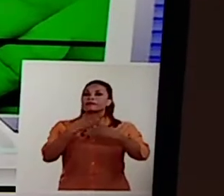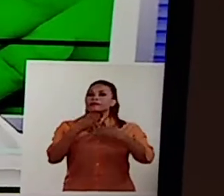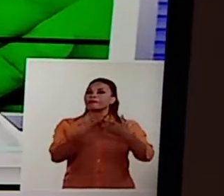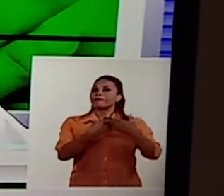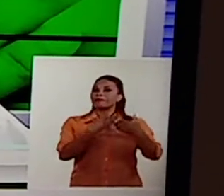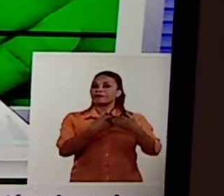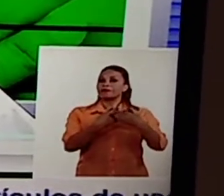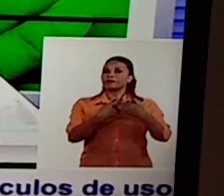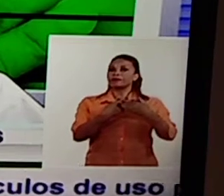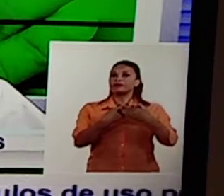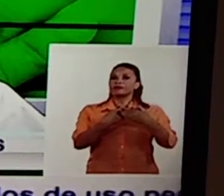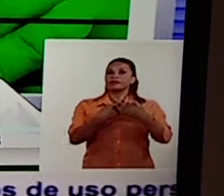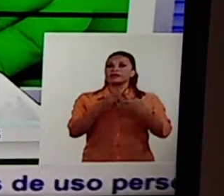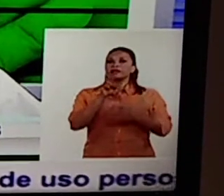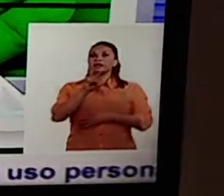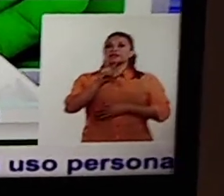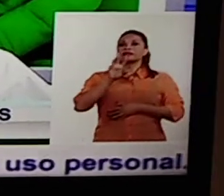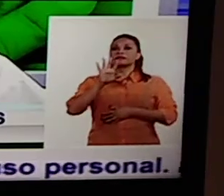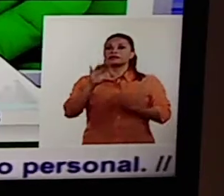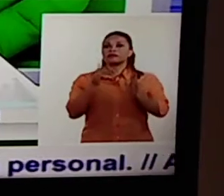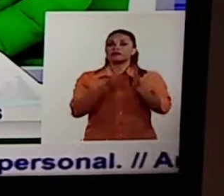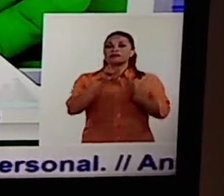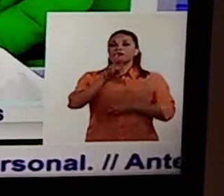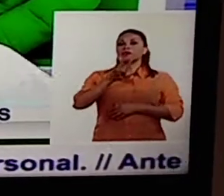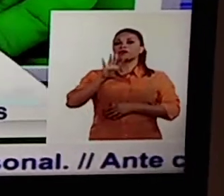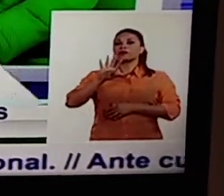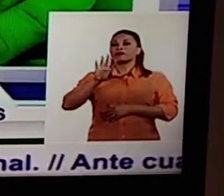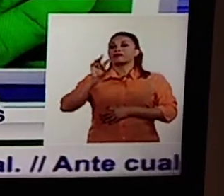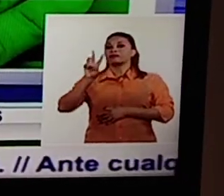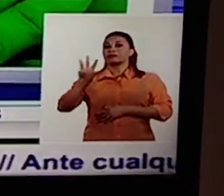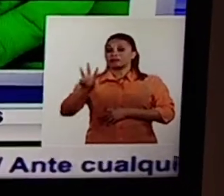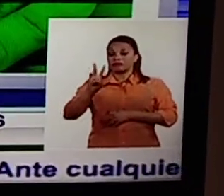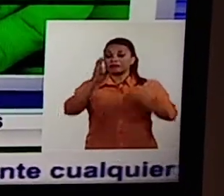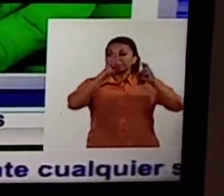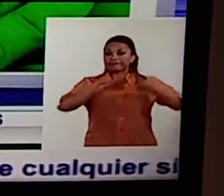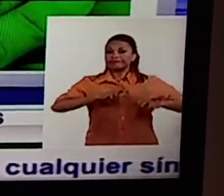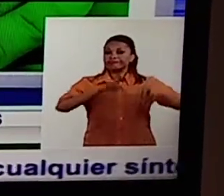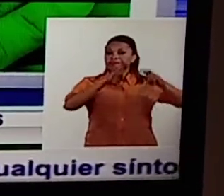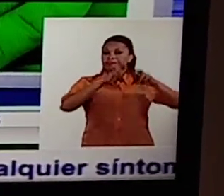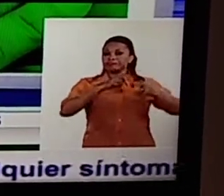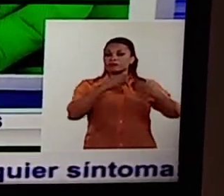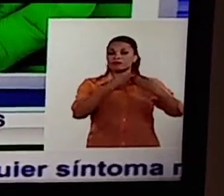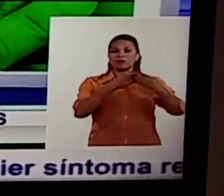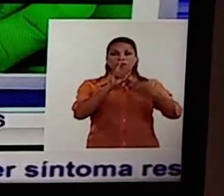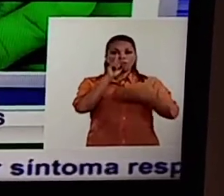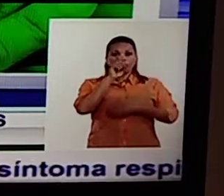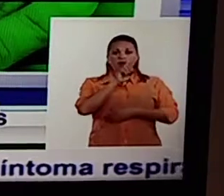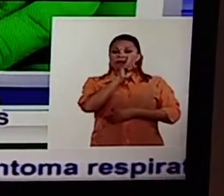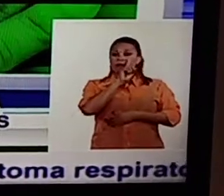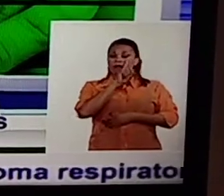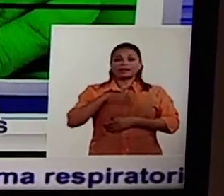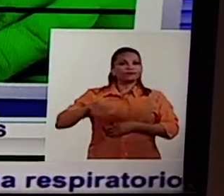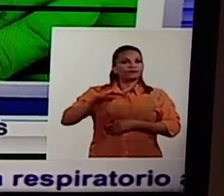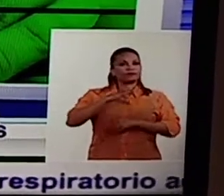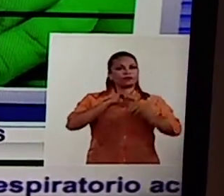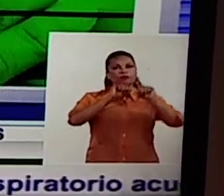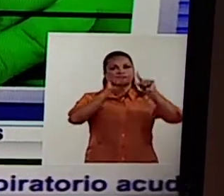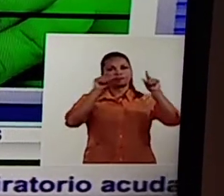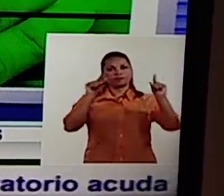35.243 muestras para el diagnóstico de la enfermedad en todo nuestro país, lo cual